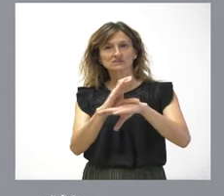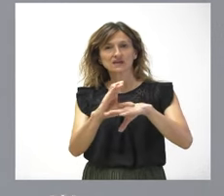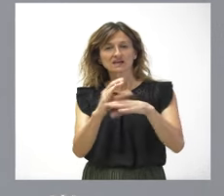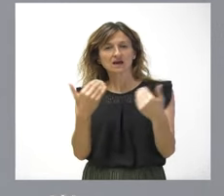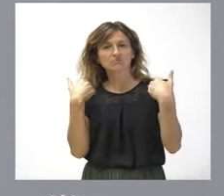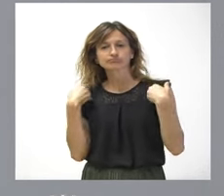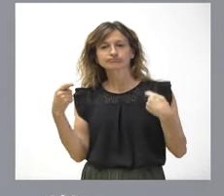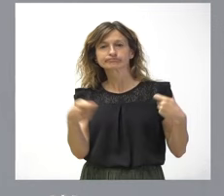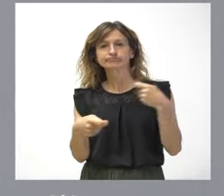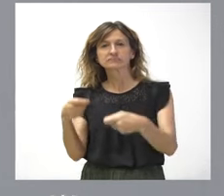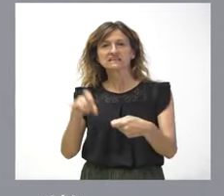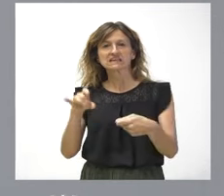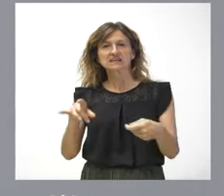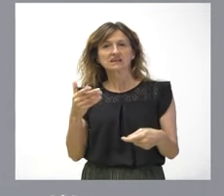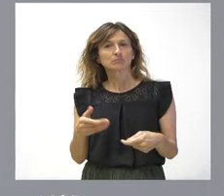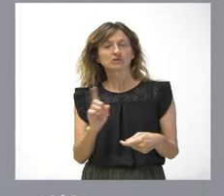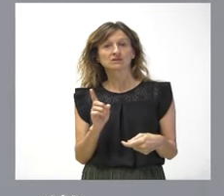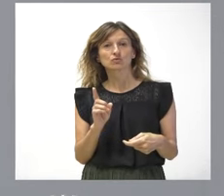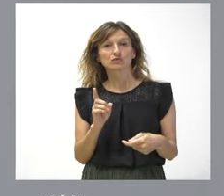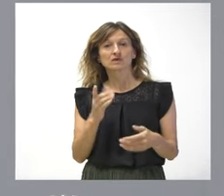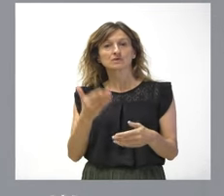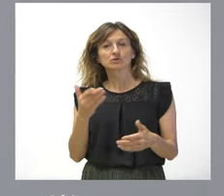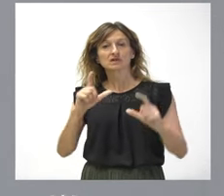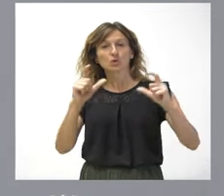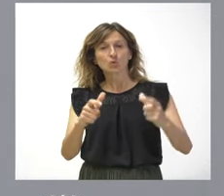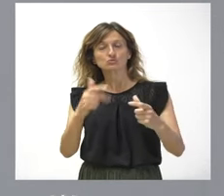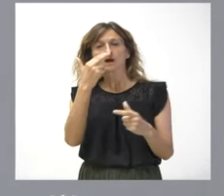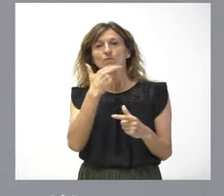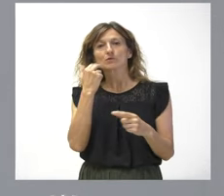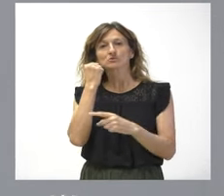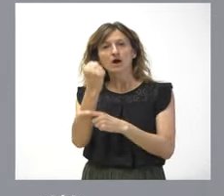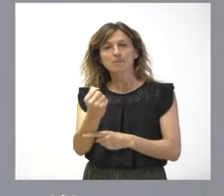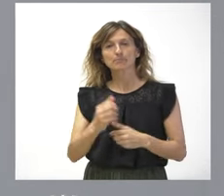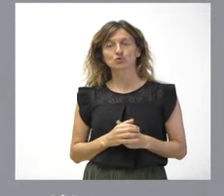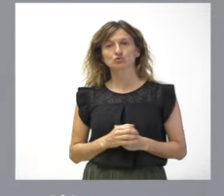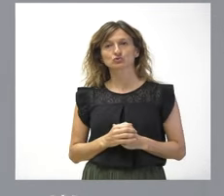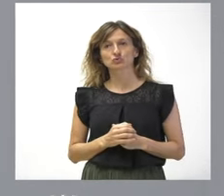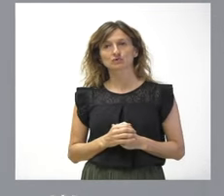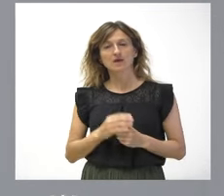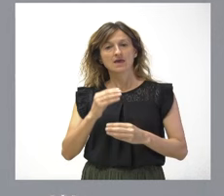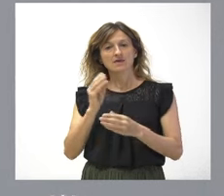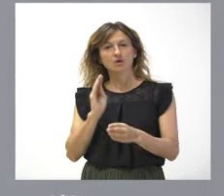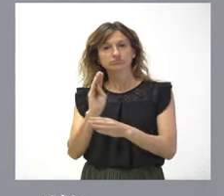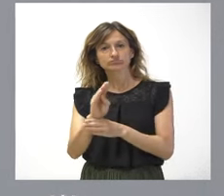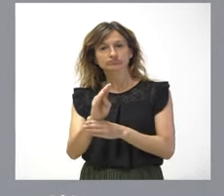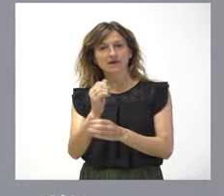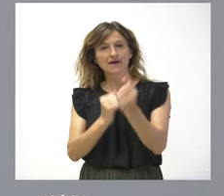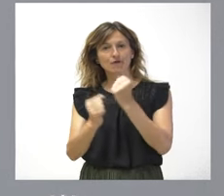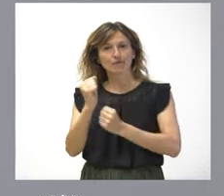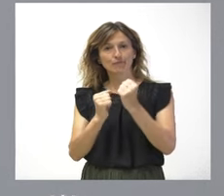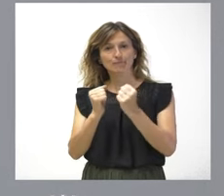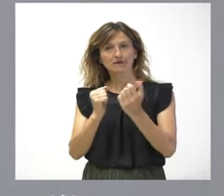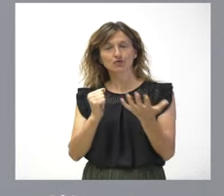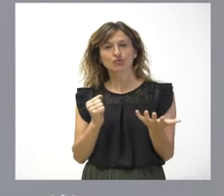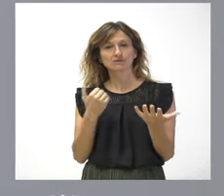que aporta los fondos sino que la junta de Castilla León se compromete a apoyarlo y ha hecho el apoyo económico financiero a